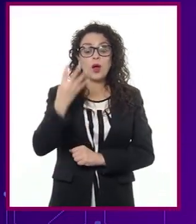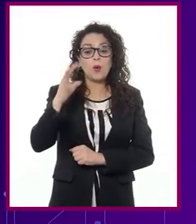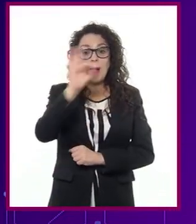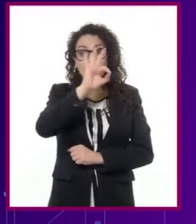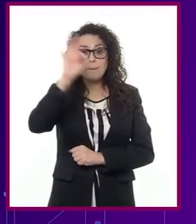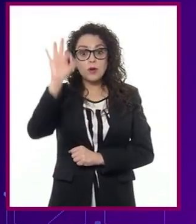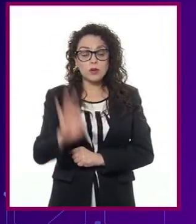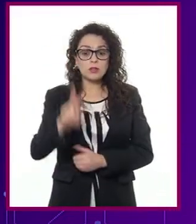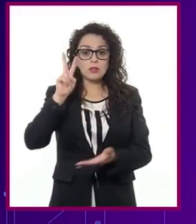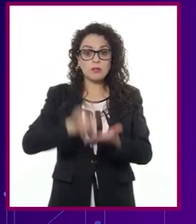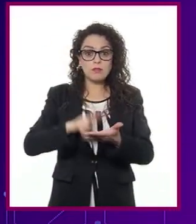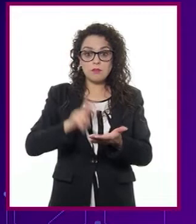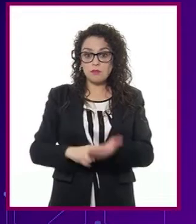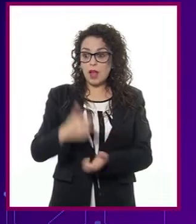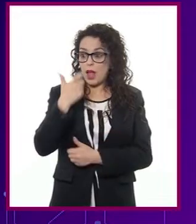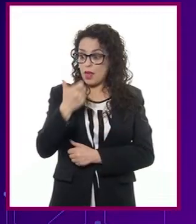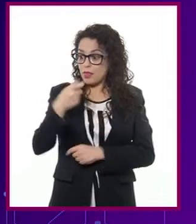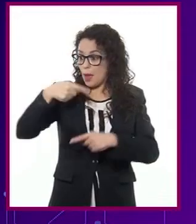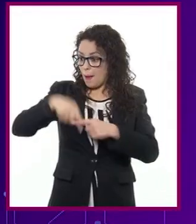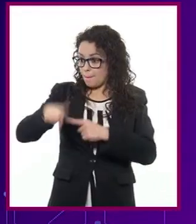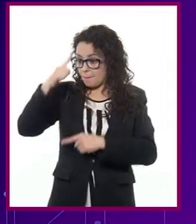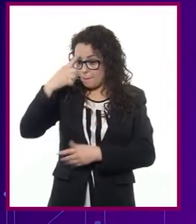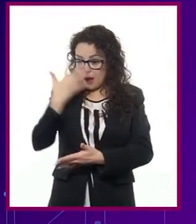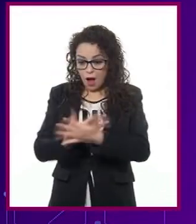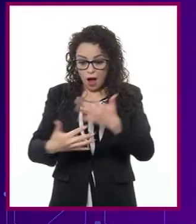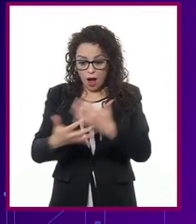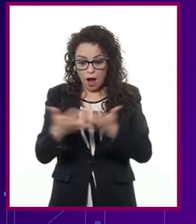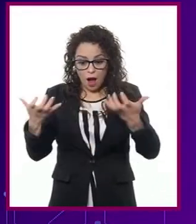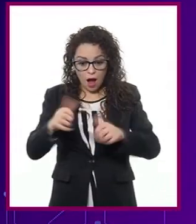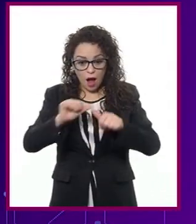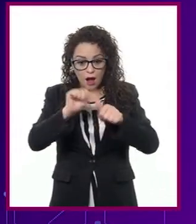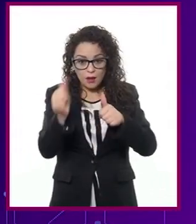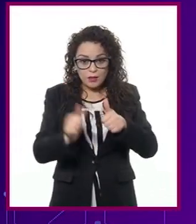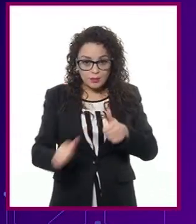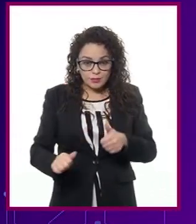644% del costo de la inversión inicial sería de